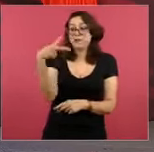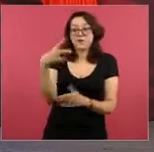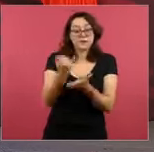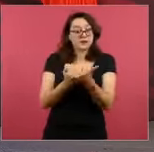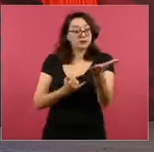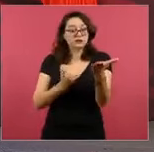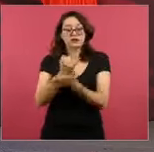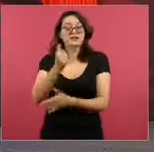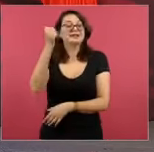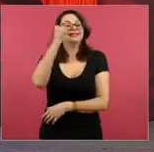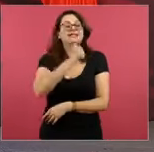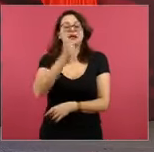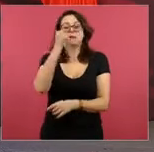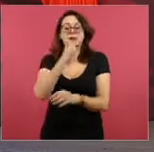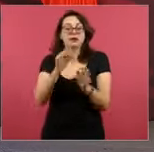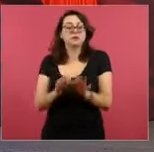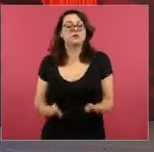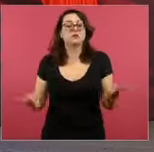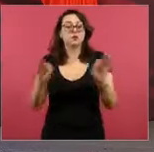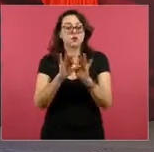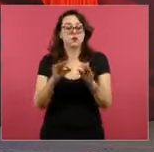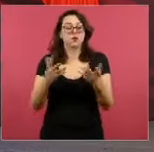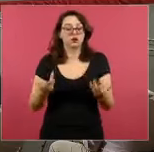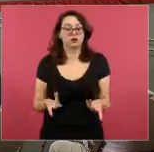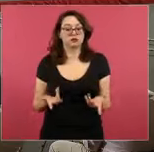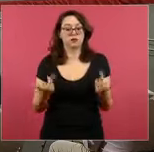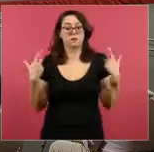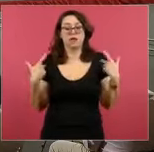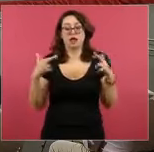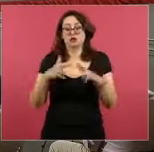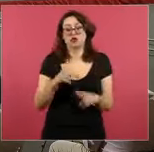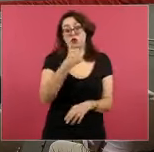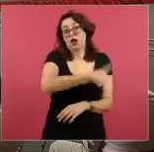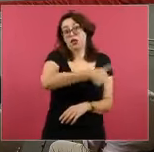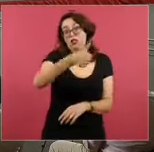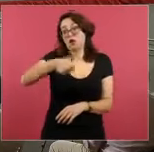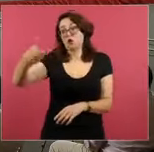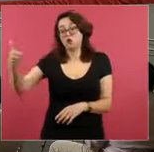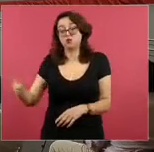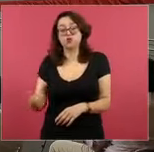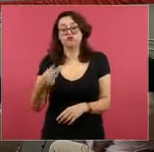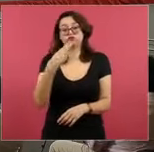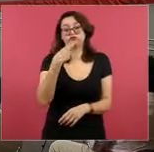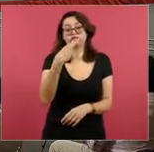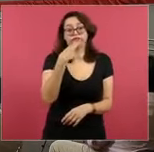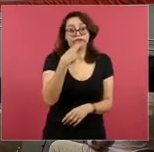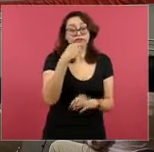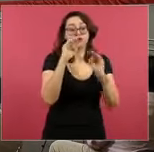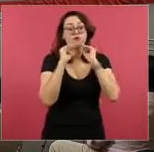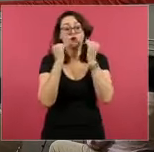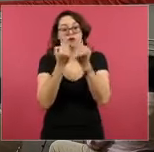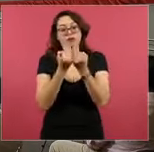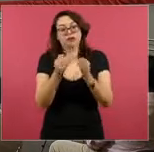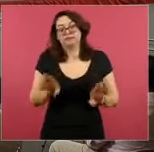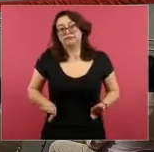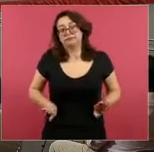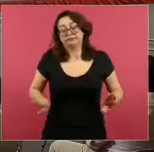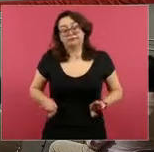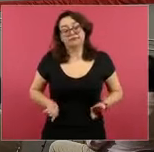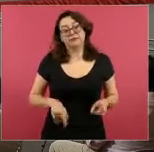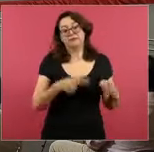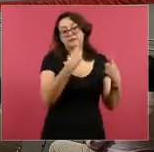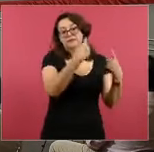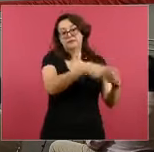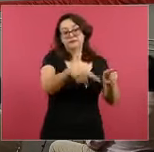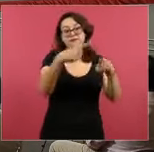El uso de estas herramientas es completamente diferente en cada caso. La siguiente, por favor. Entonces,